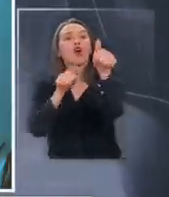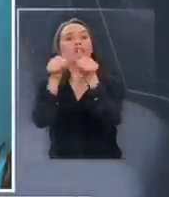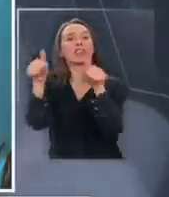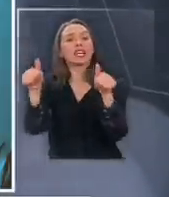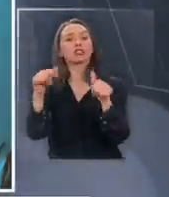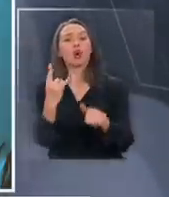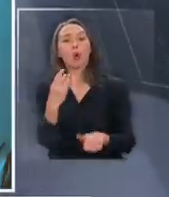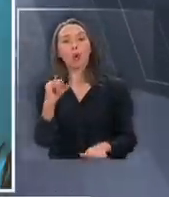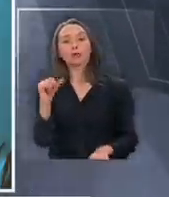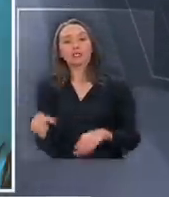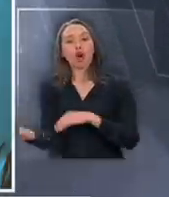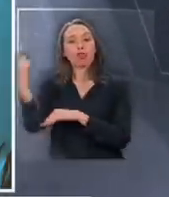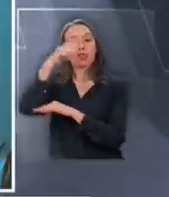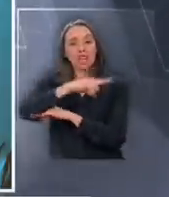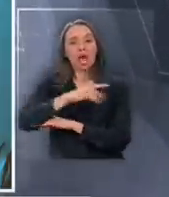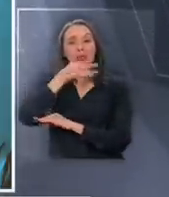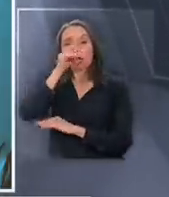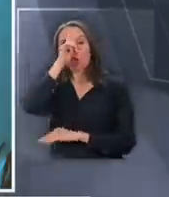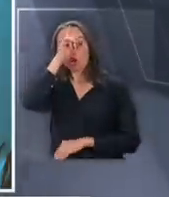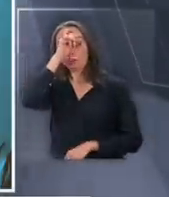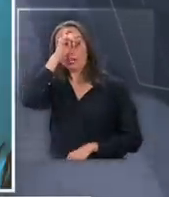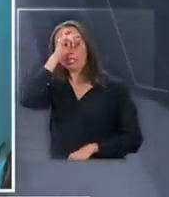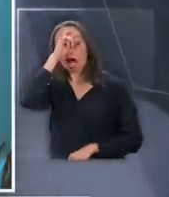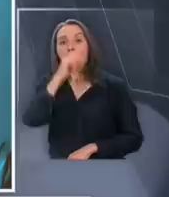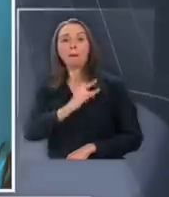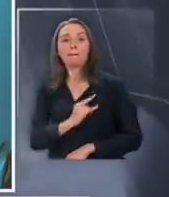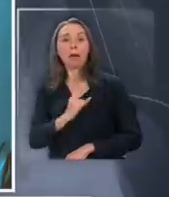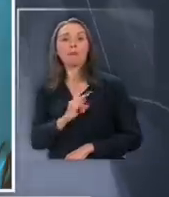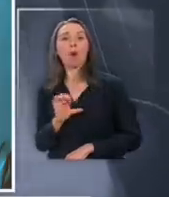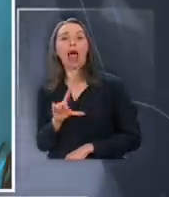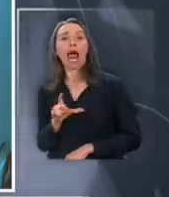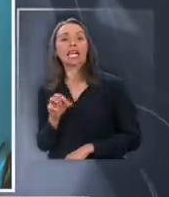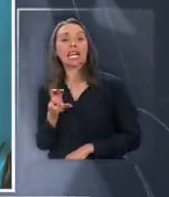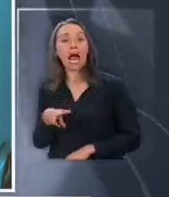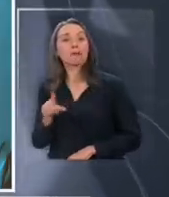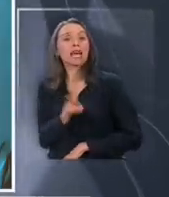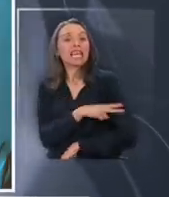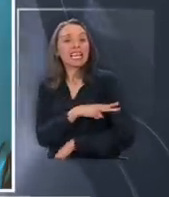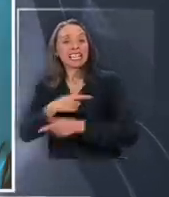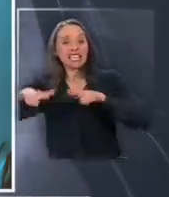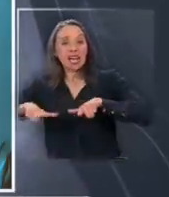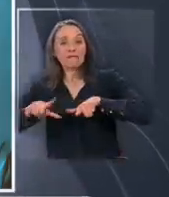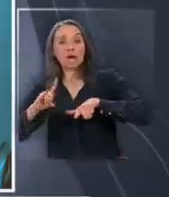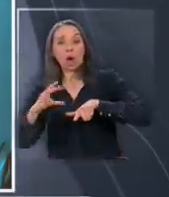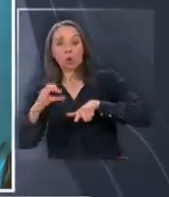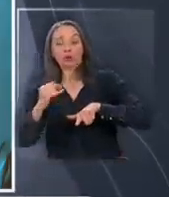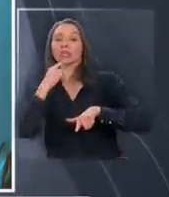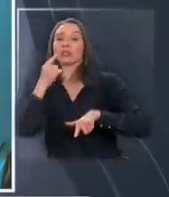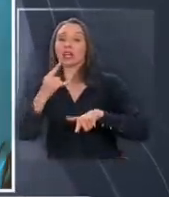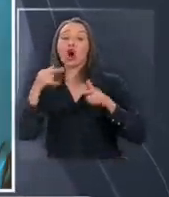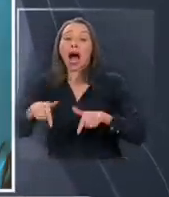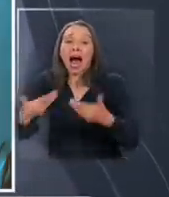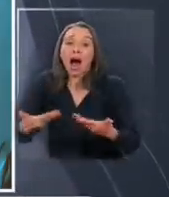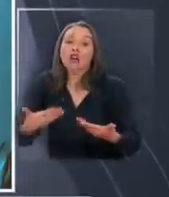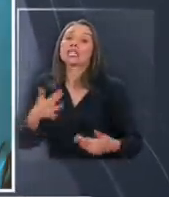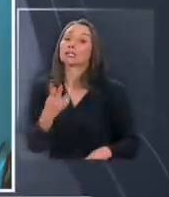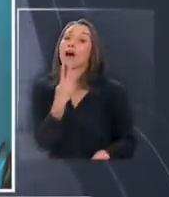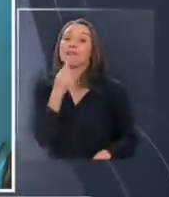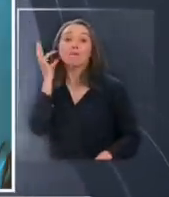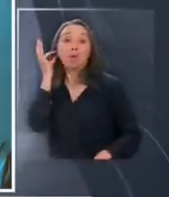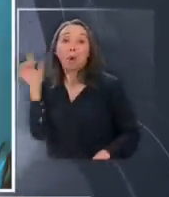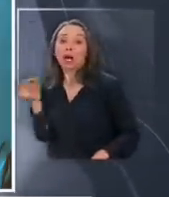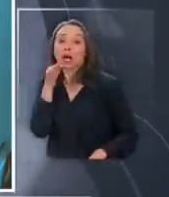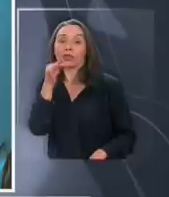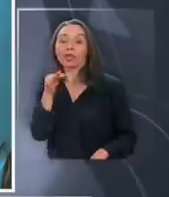de UCI durante la jornada. Por ejemplo, en el Hospital El Carmen de Maipú, la jefa de la UCI ha reconocido que ellos ya están viviendo, lo dijo